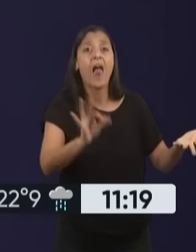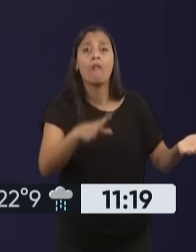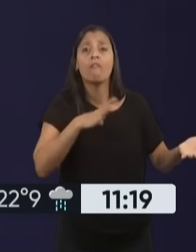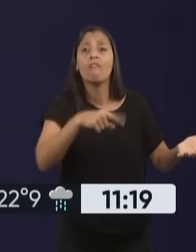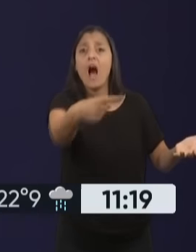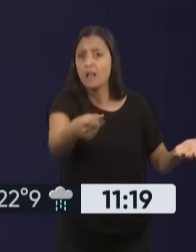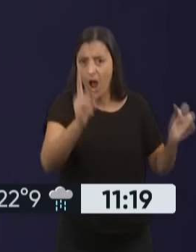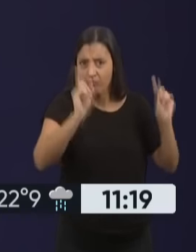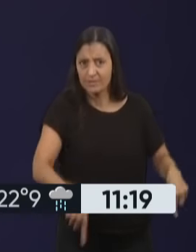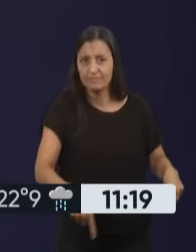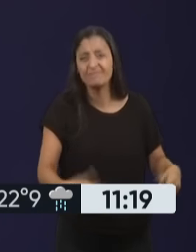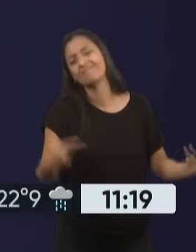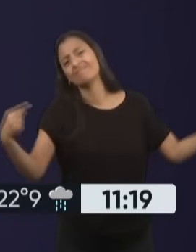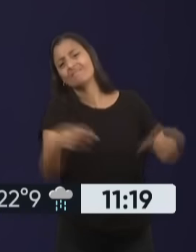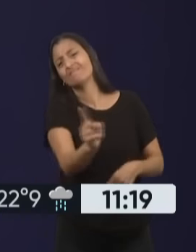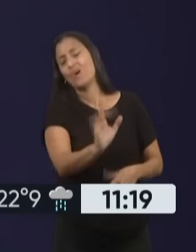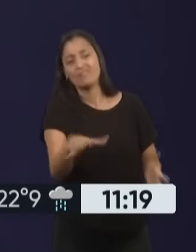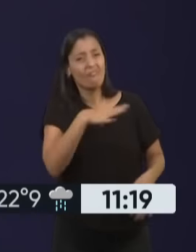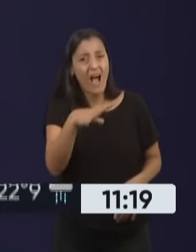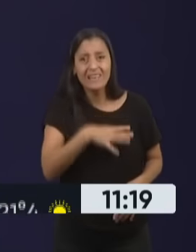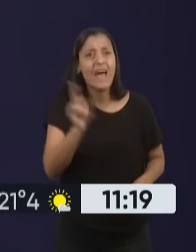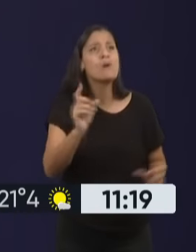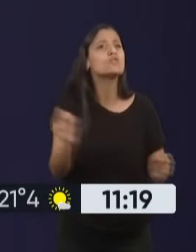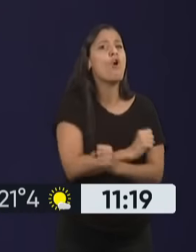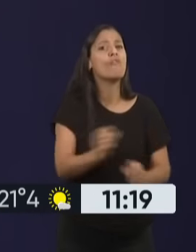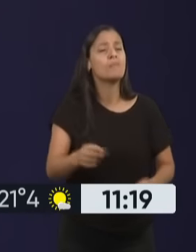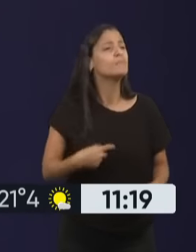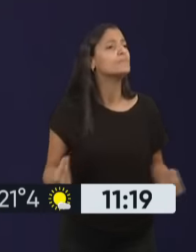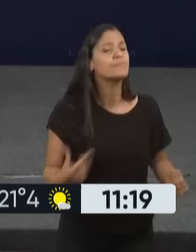pasó Sería contradictorio bueno pero no pasó